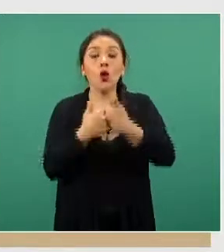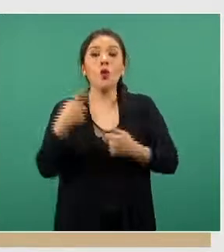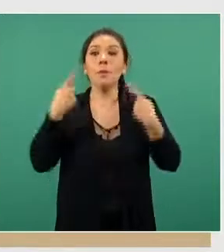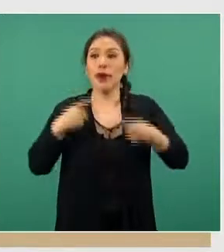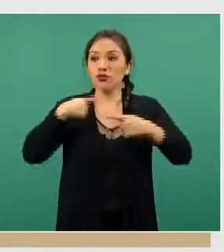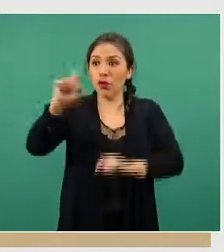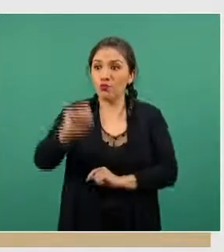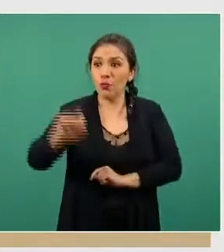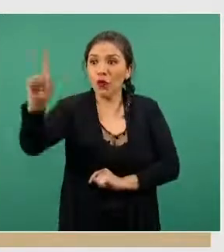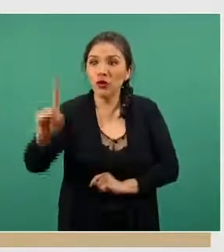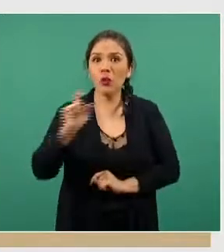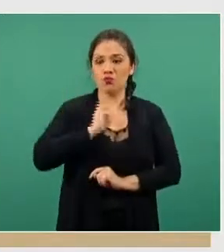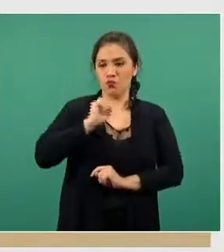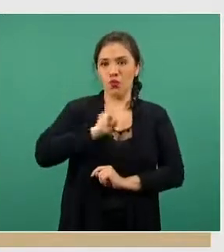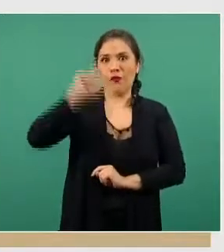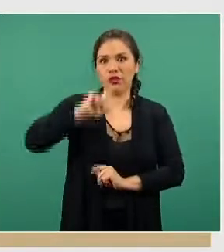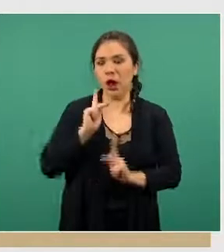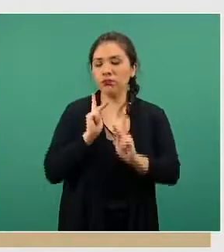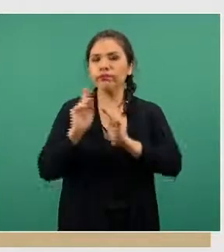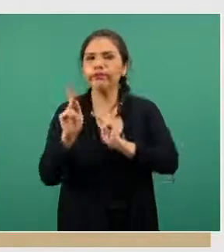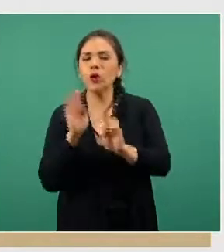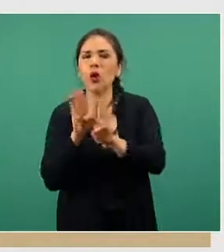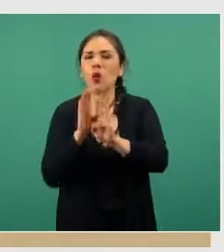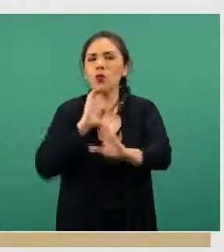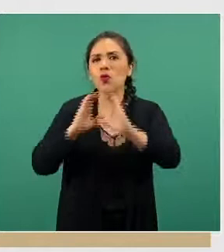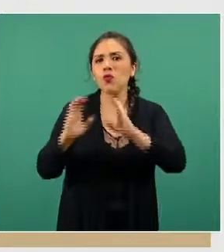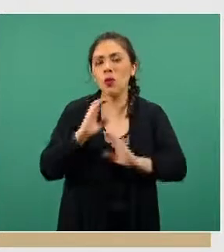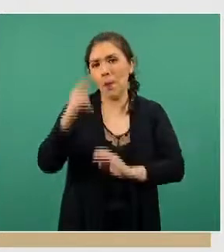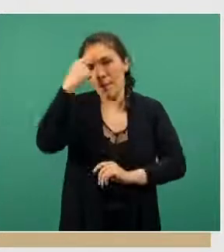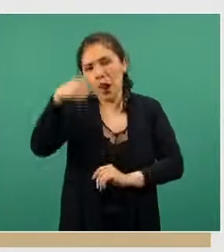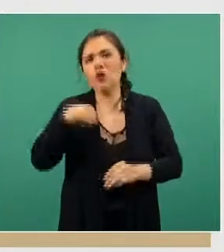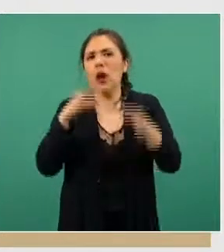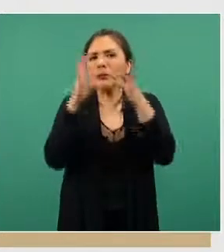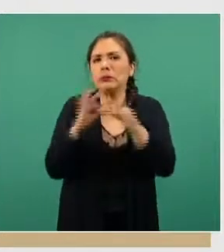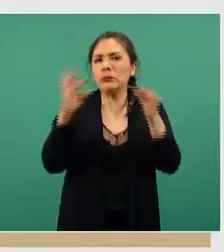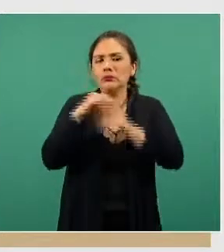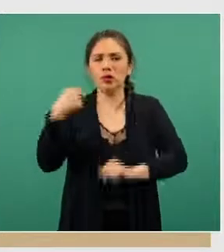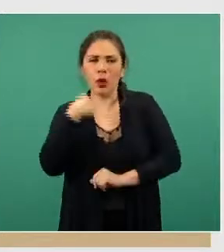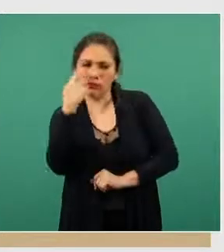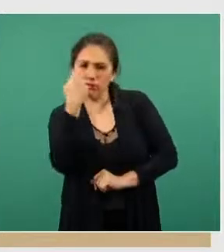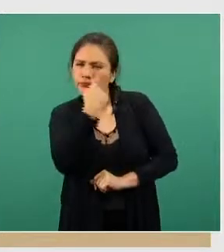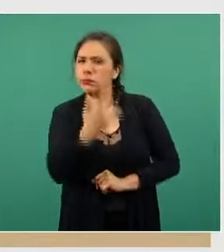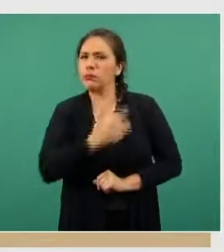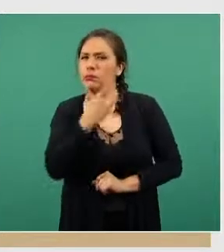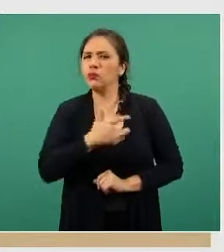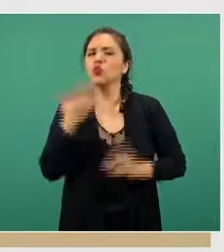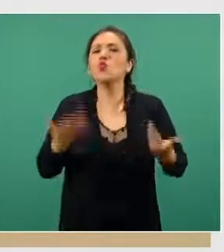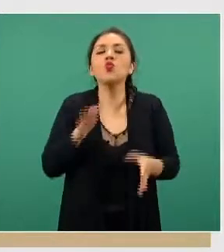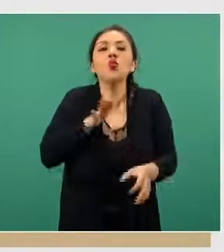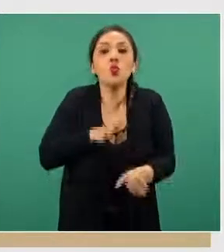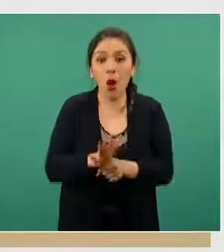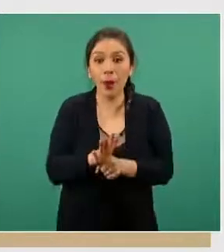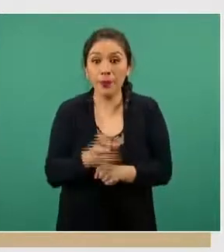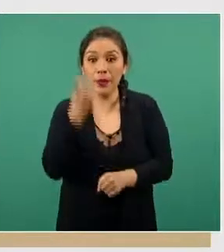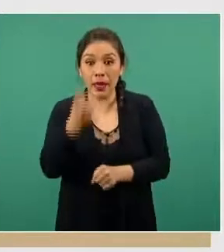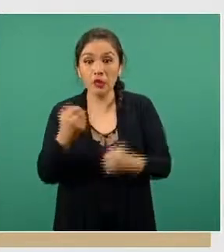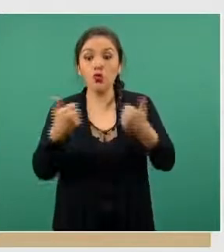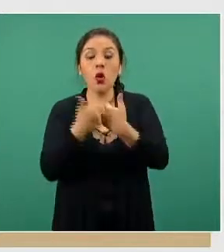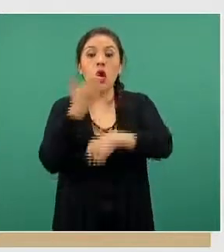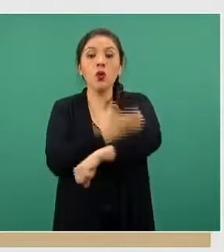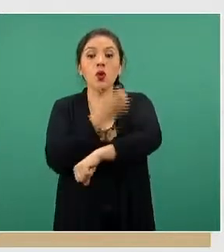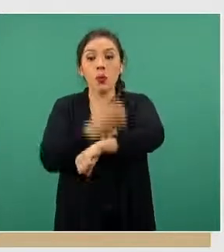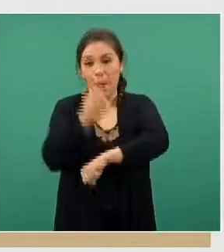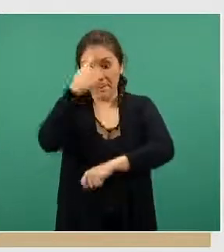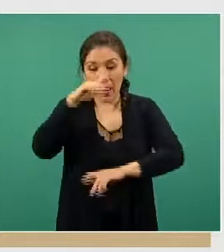a profesional, de especialista a especialista, poderle decir cuál es nuestra perspectiva. Todo esto en el acompañamiento,